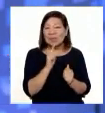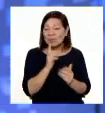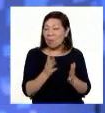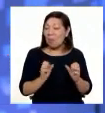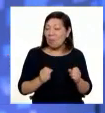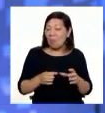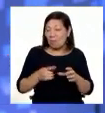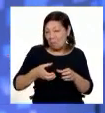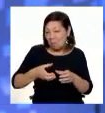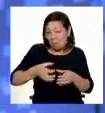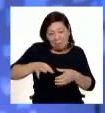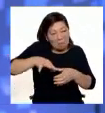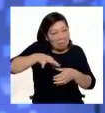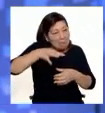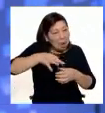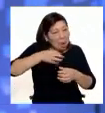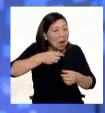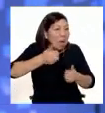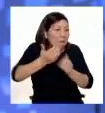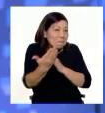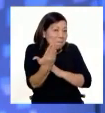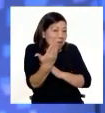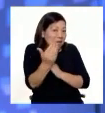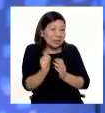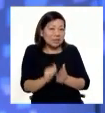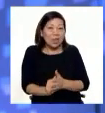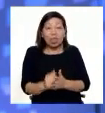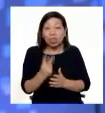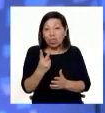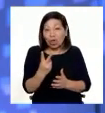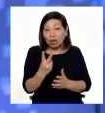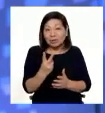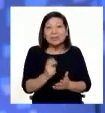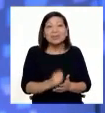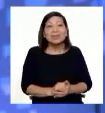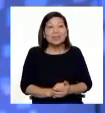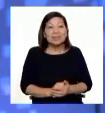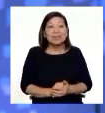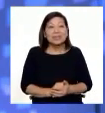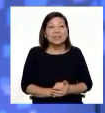un pocillo de frutas en la mañana y dos manos, ¿no?